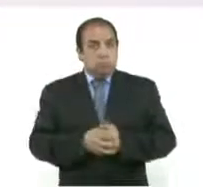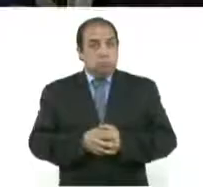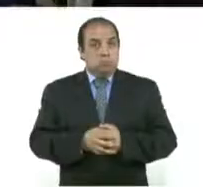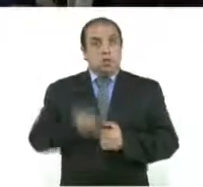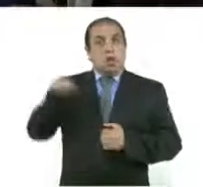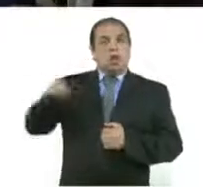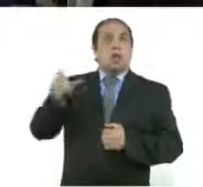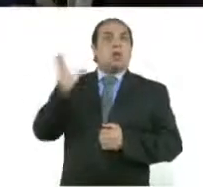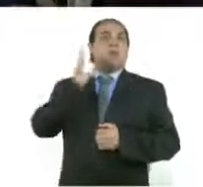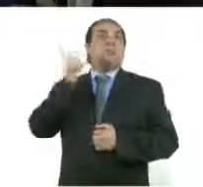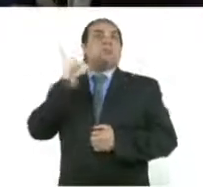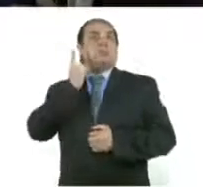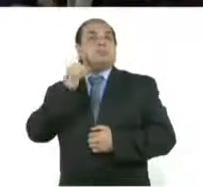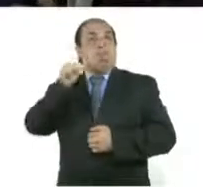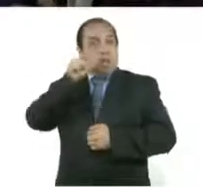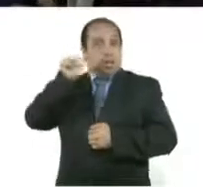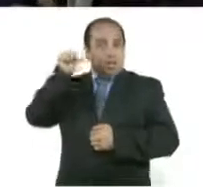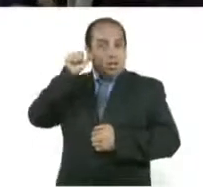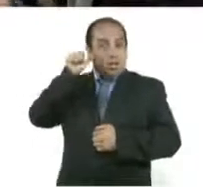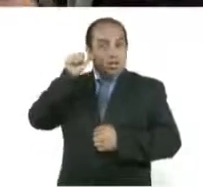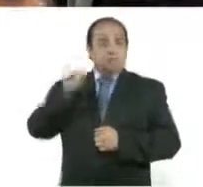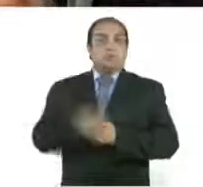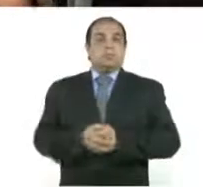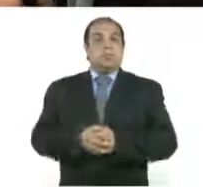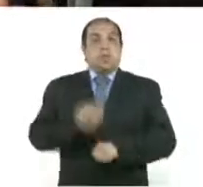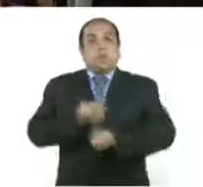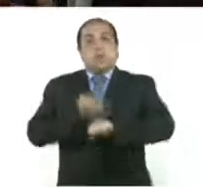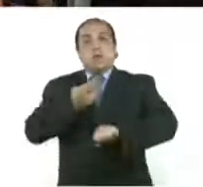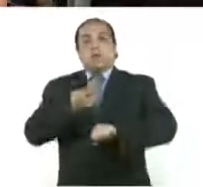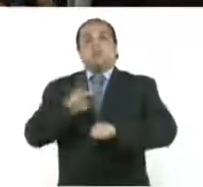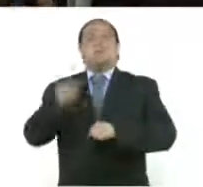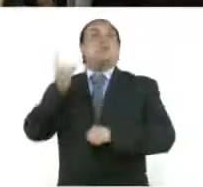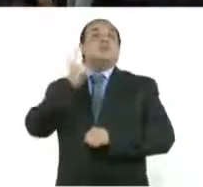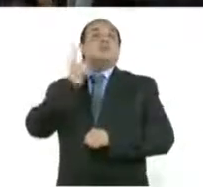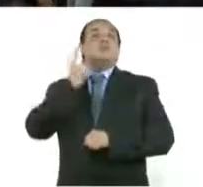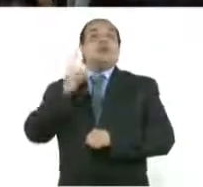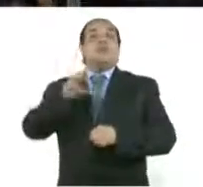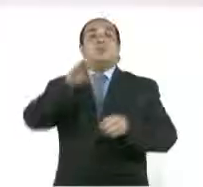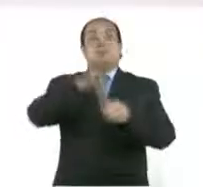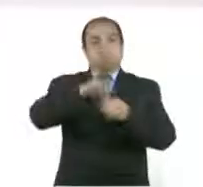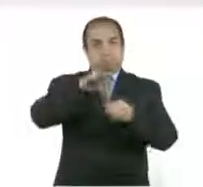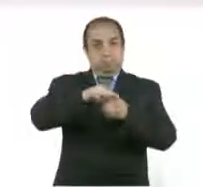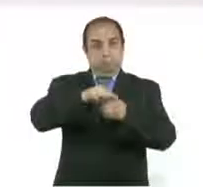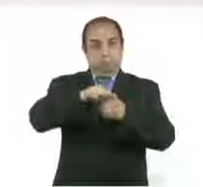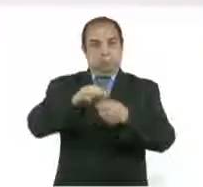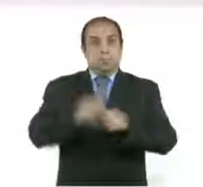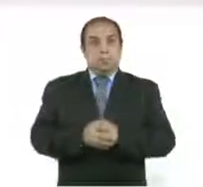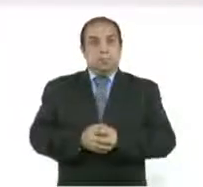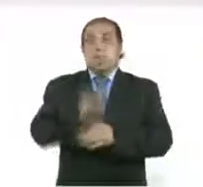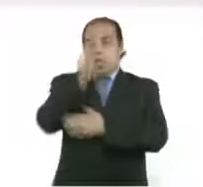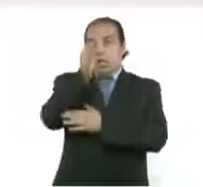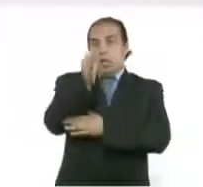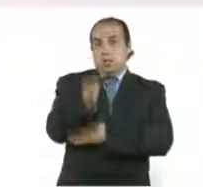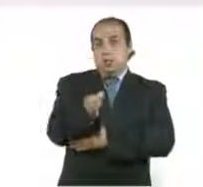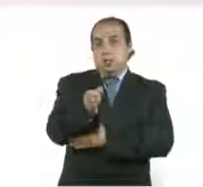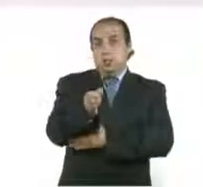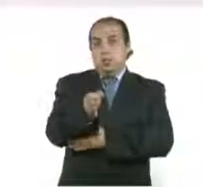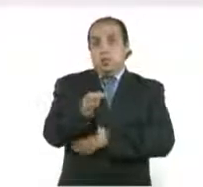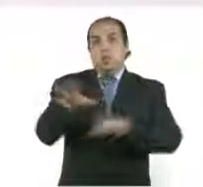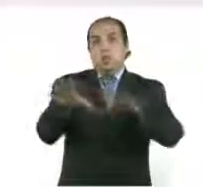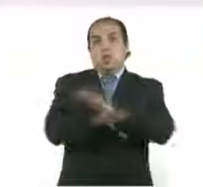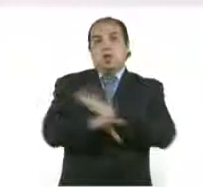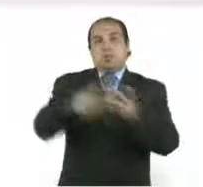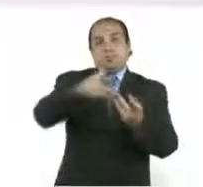Cámara de Diputados ayer, aun cuando la mayoría de los diputados votó porque se aprobara un